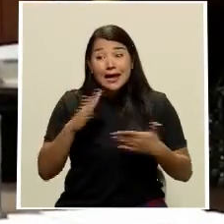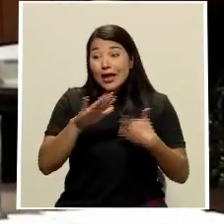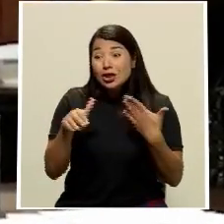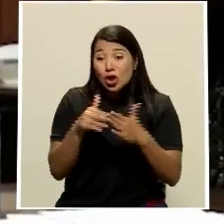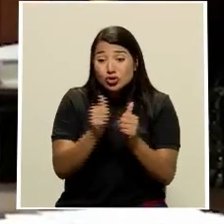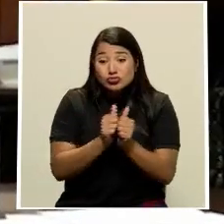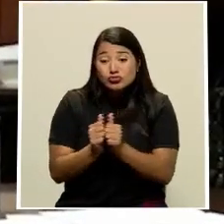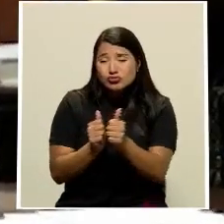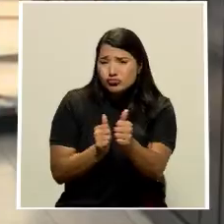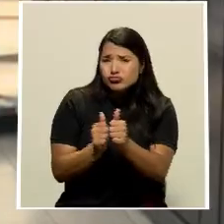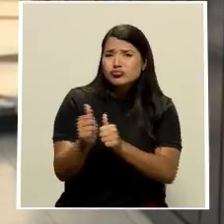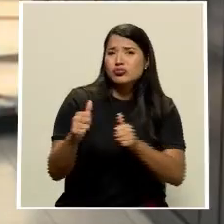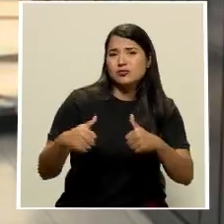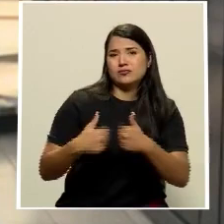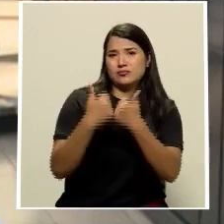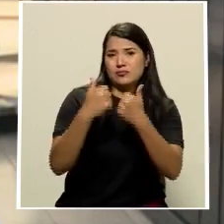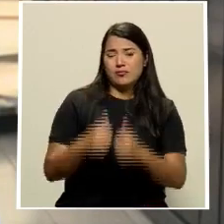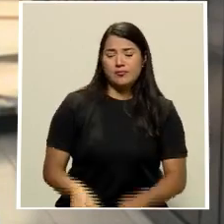este duro desafío.